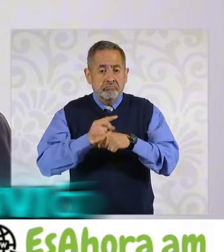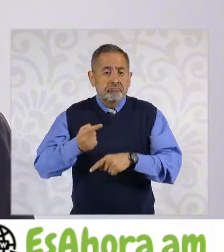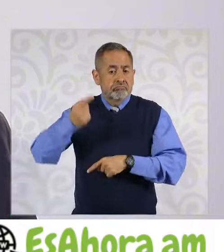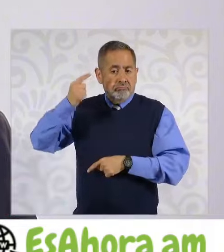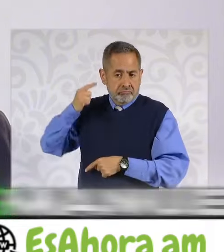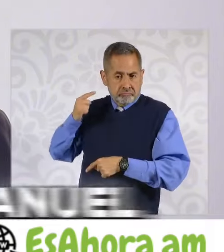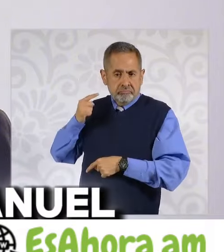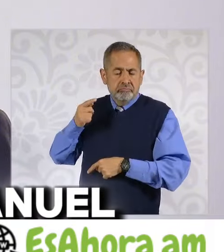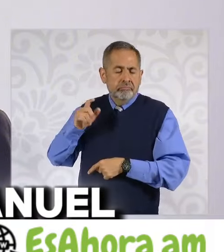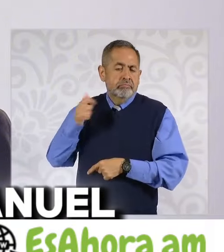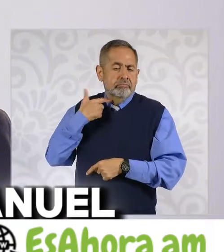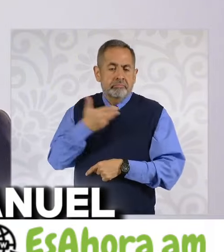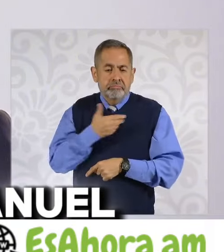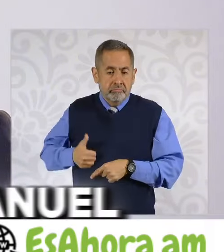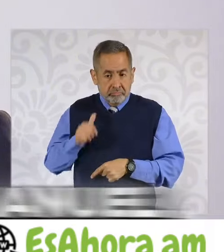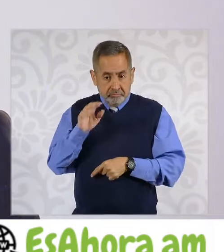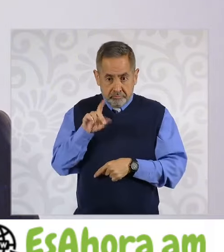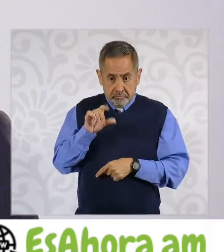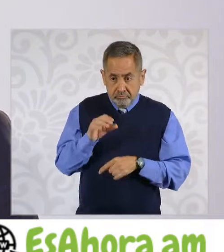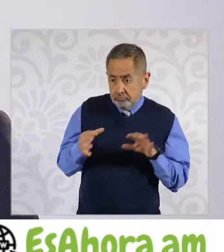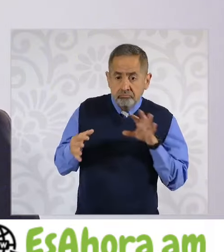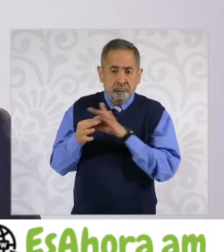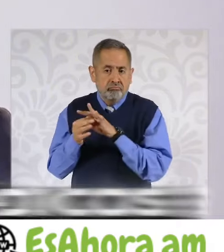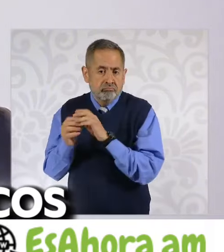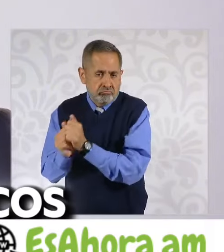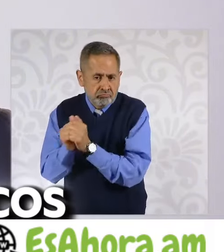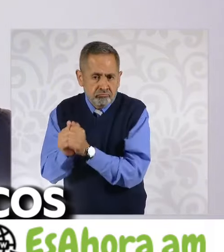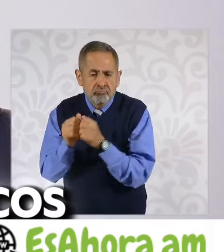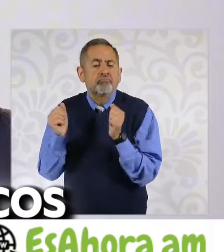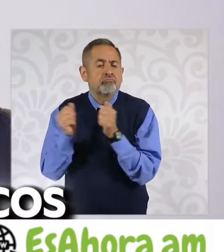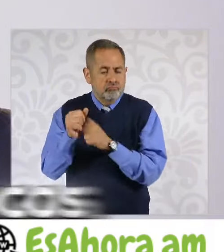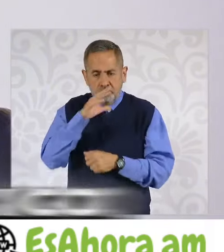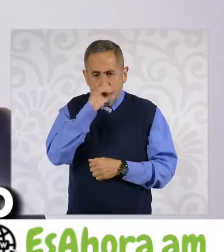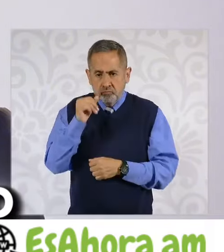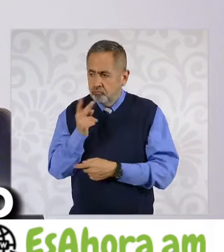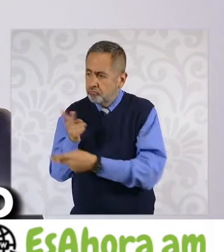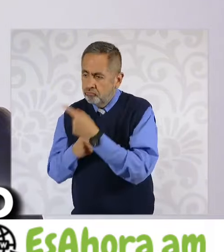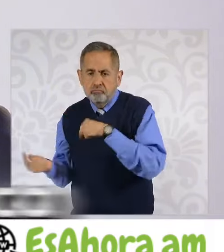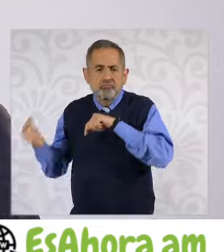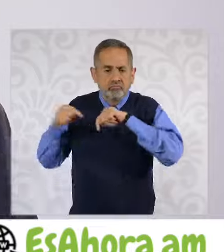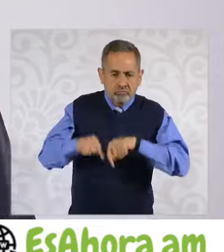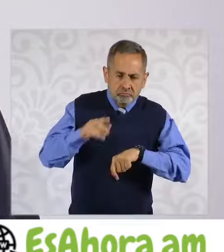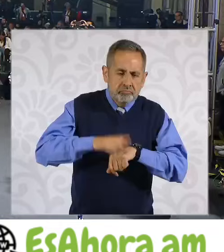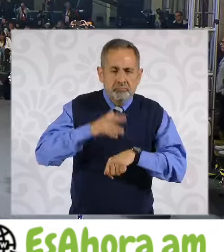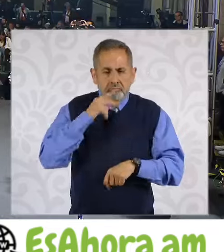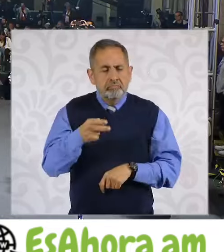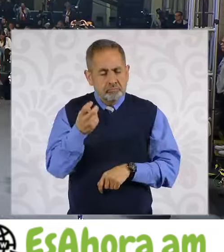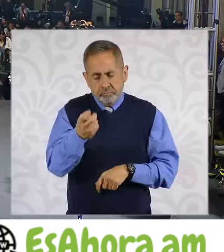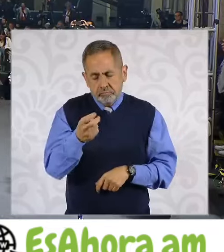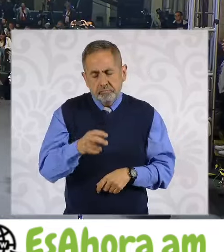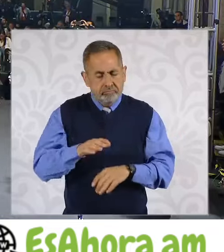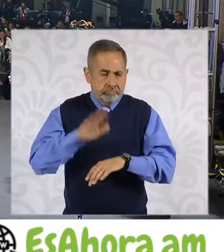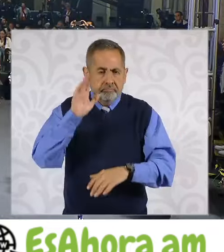que promovió el presidente Andrés Manuel López Obrador, que llegaran médicos cubanos a México.